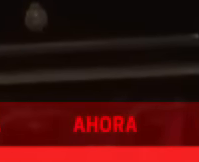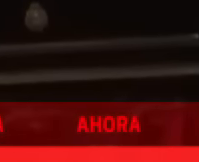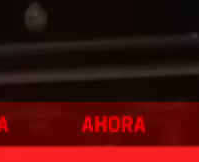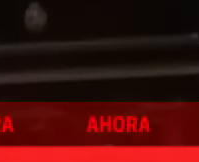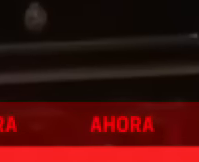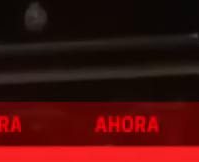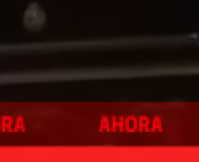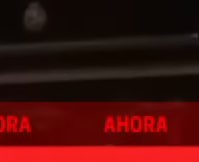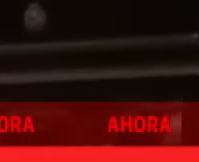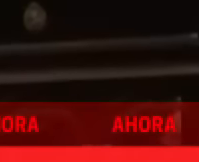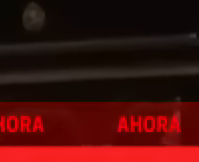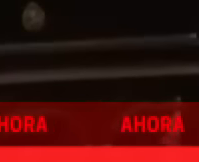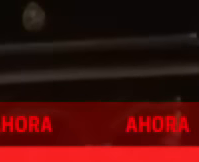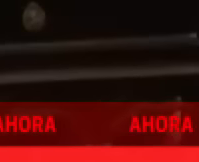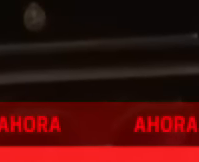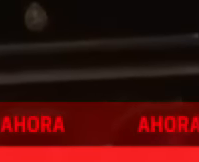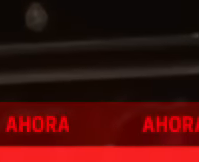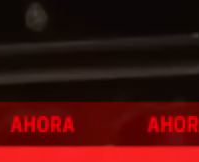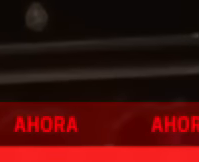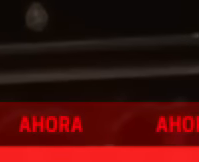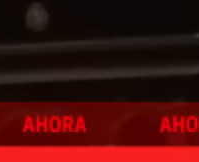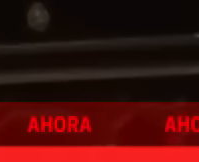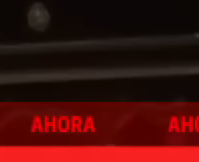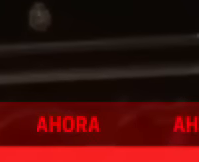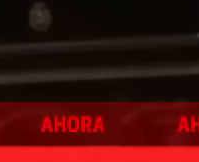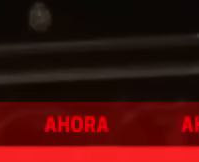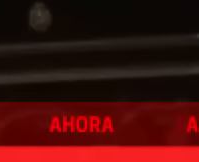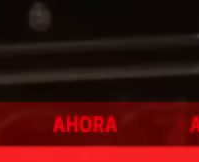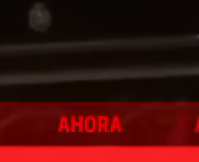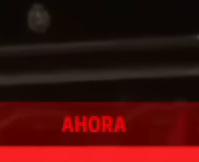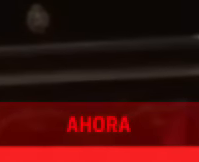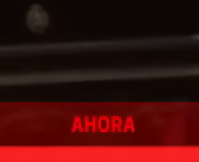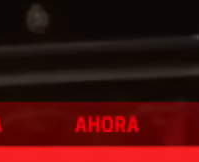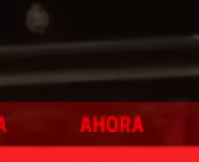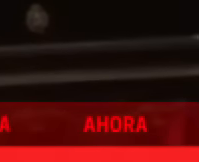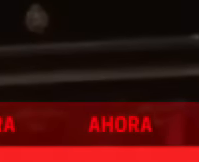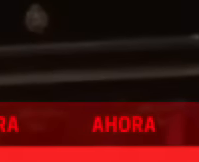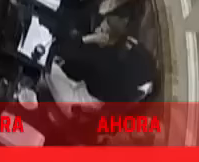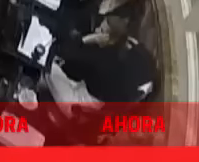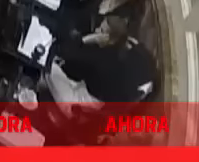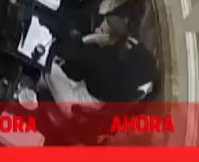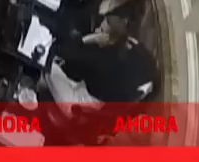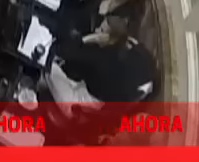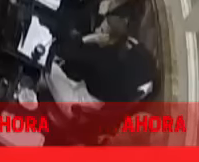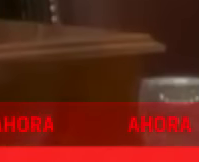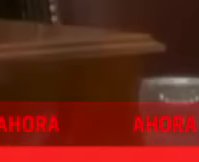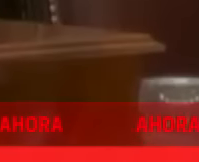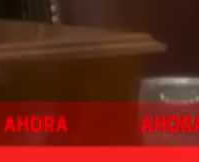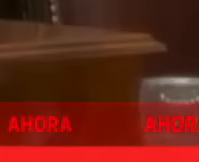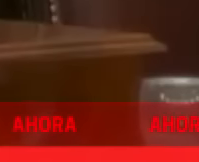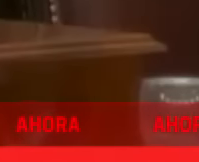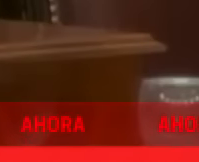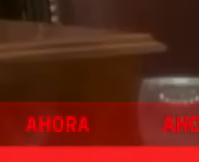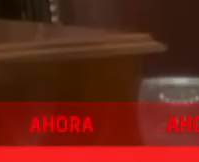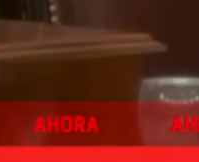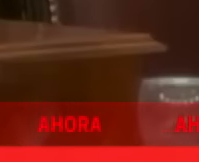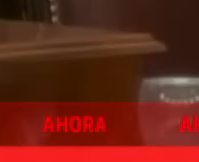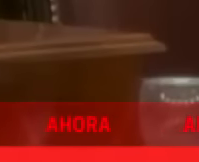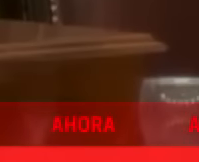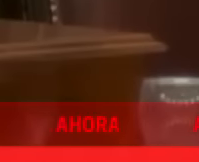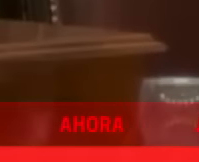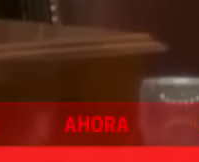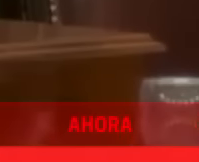general y después, posteriormente, cada uno de los capítulos en particular y no se le está permitiendo el agregado. A ver